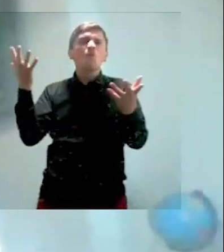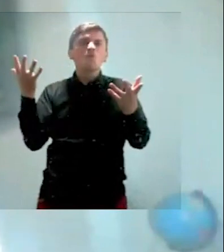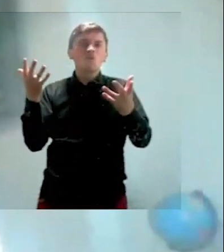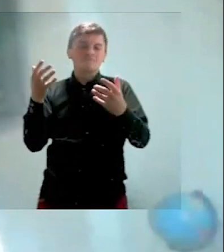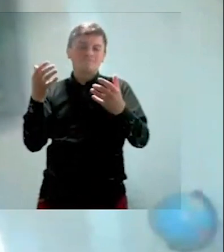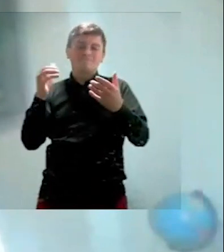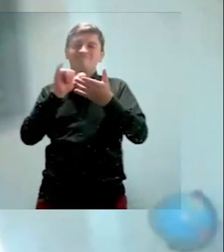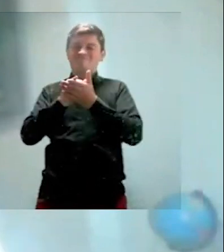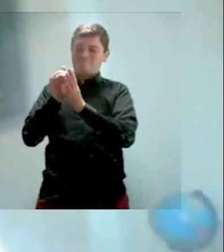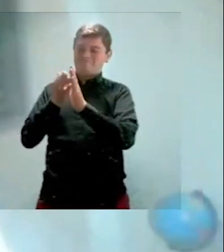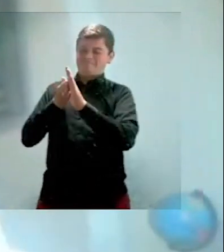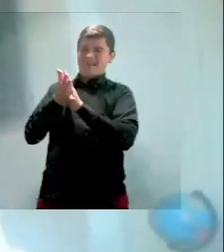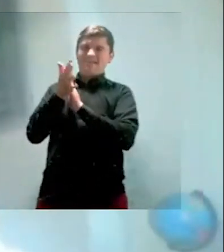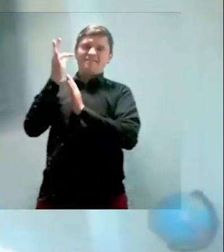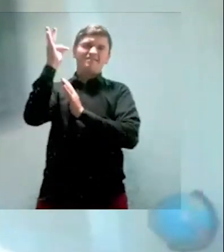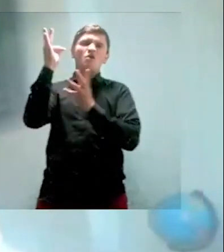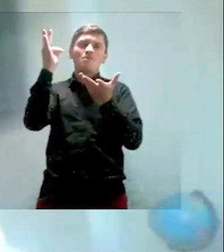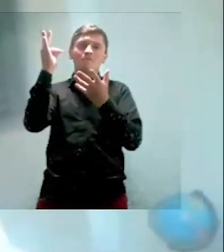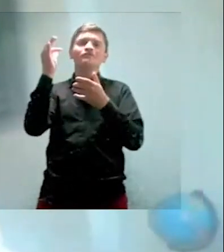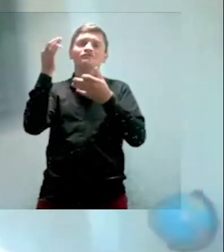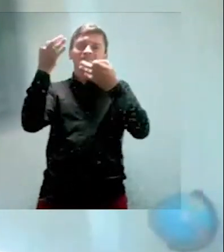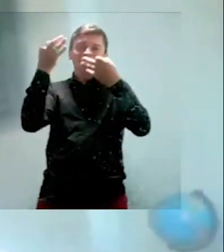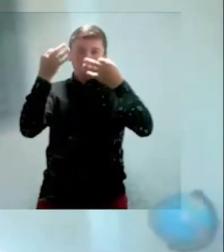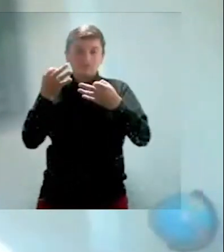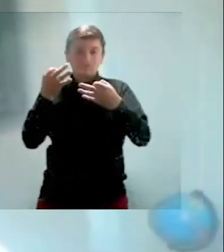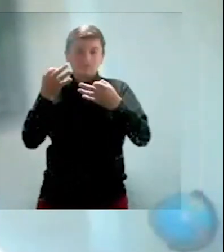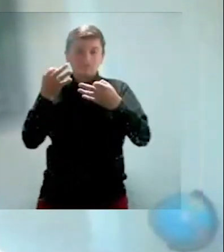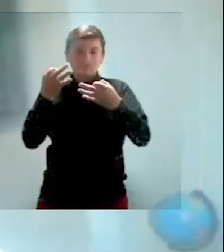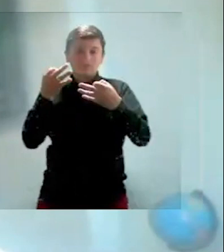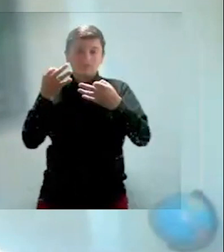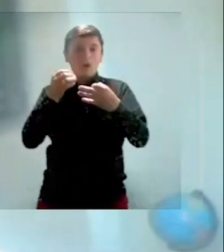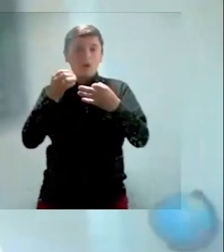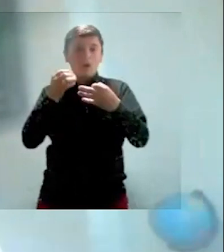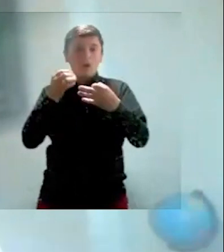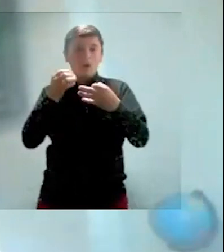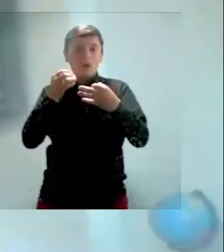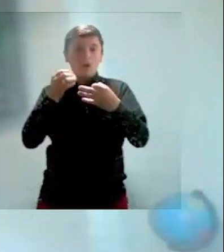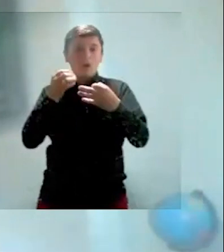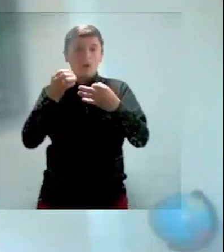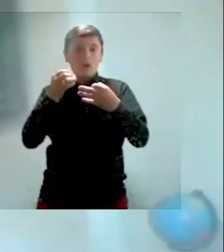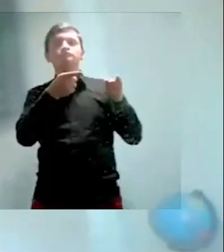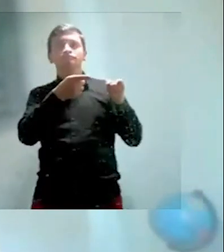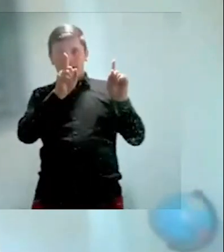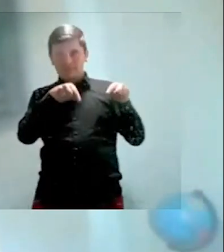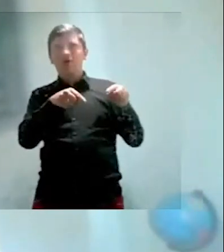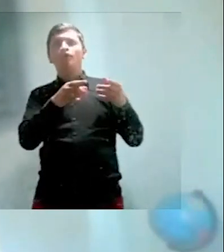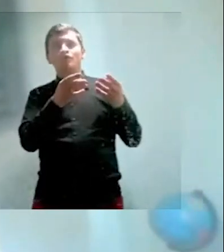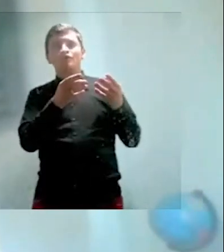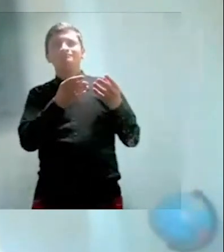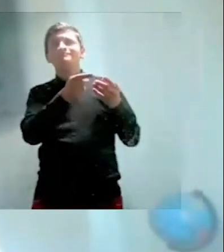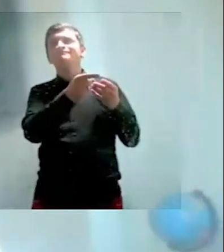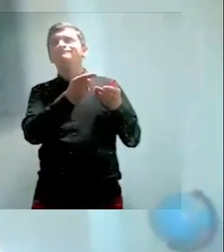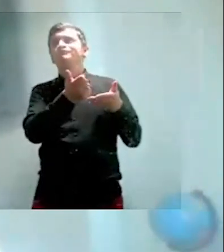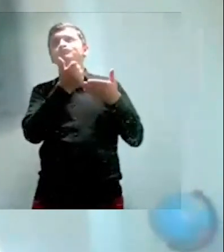de una tutela, al punto de que son situaciones que involucran a todas las